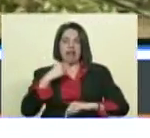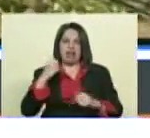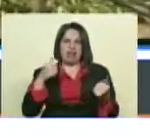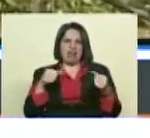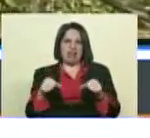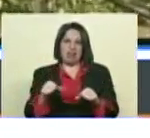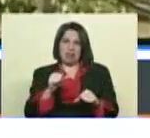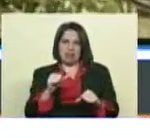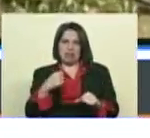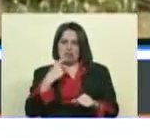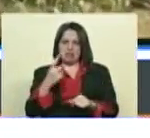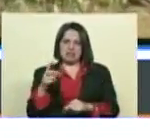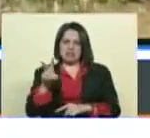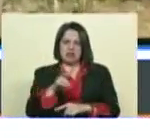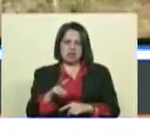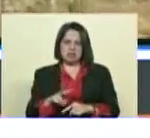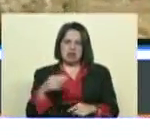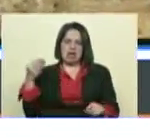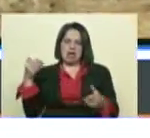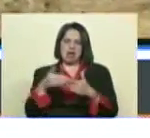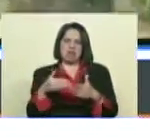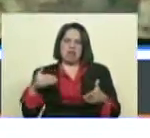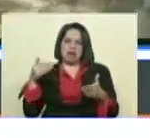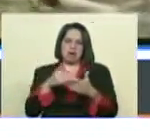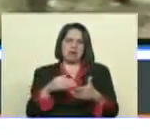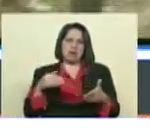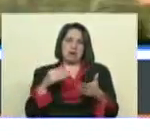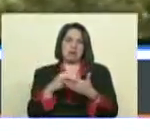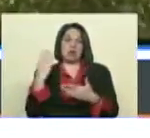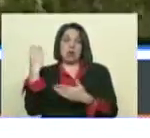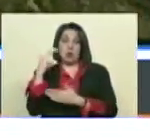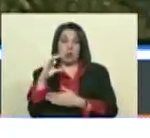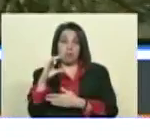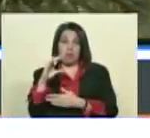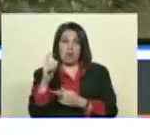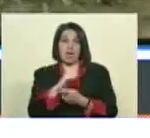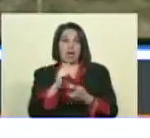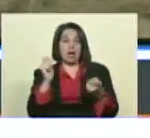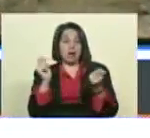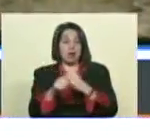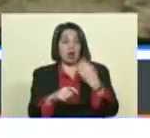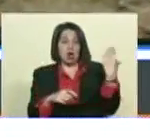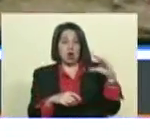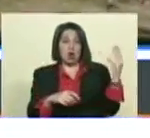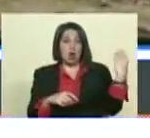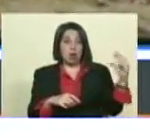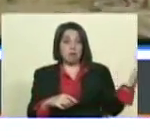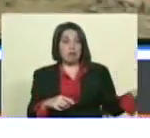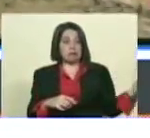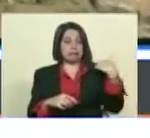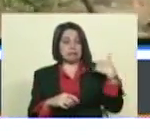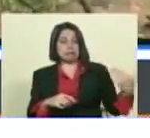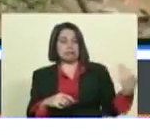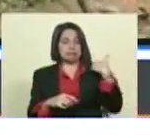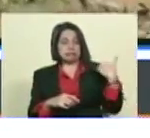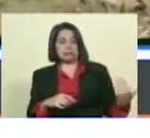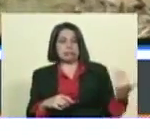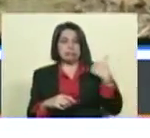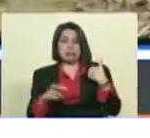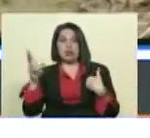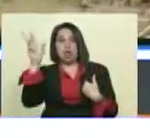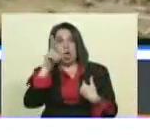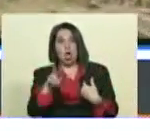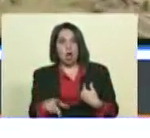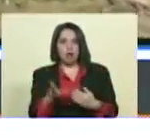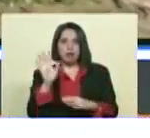que Venezuela agrede a Colombia y es al revés. Somos víctimas todos los días